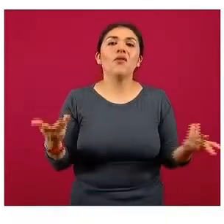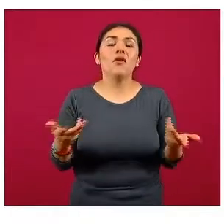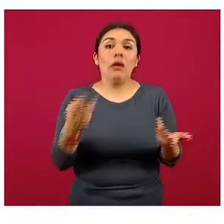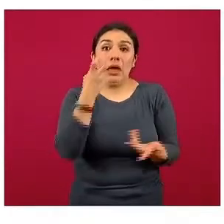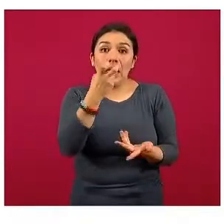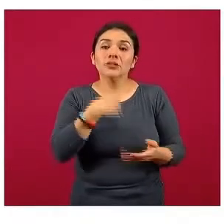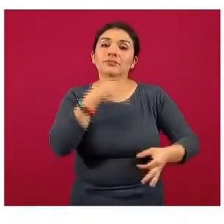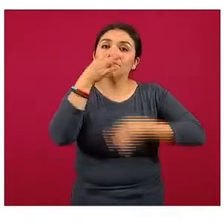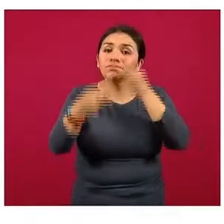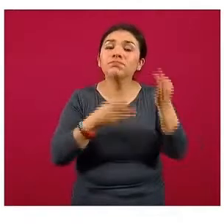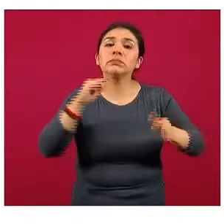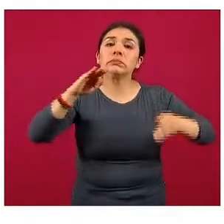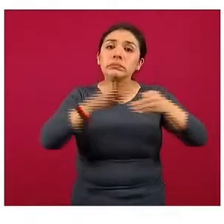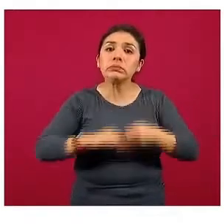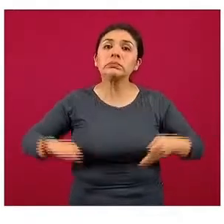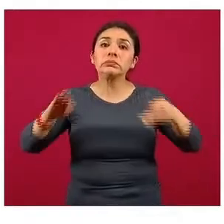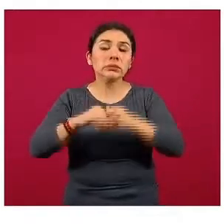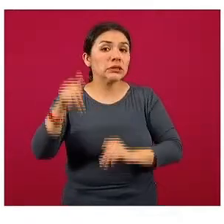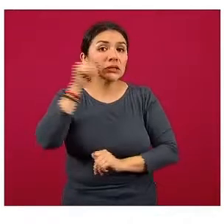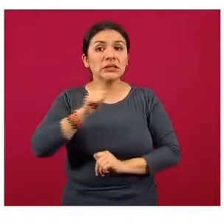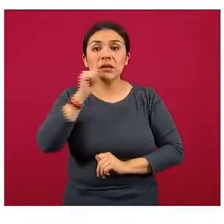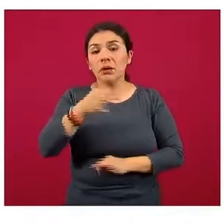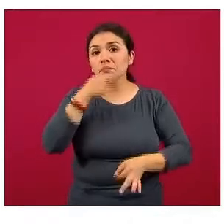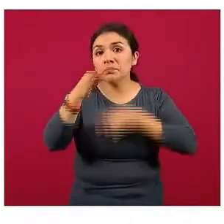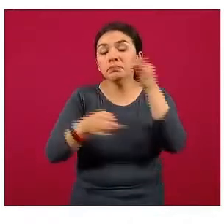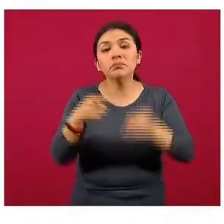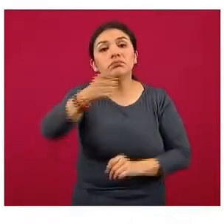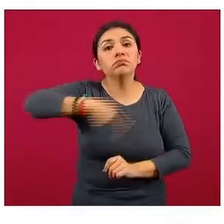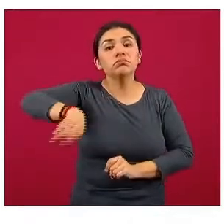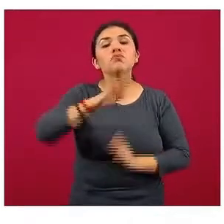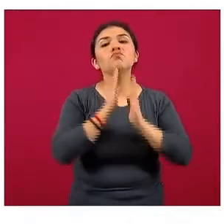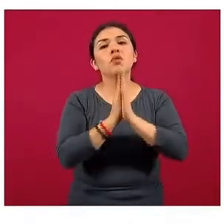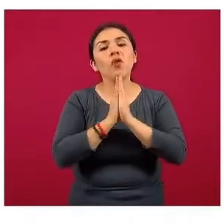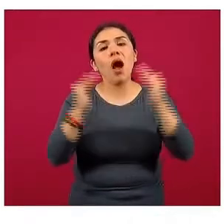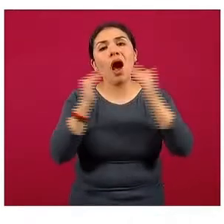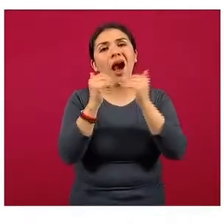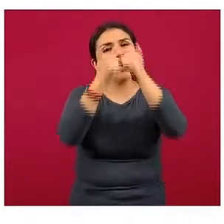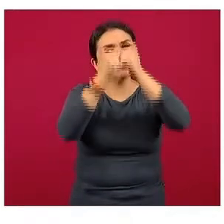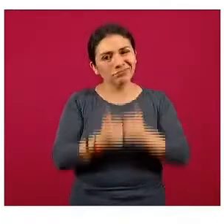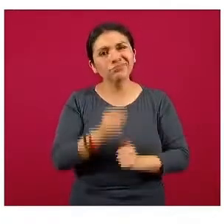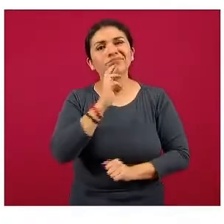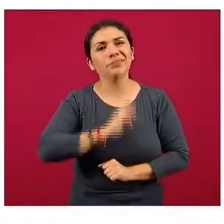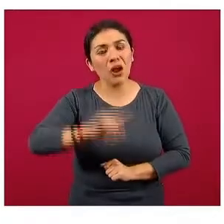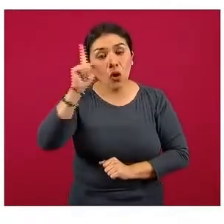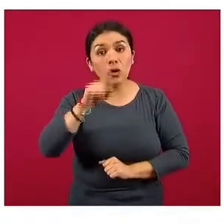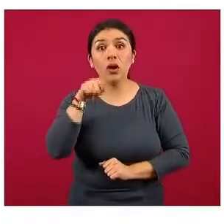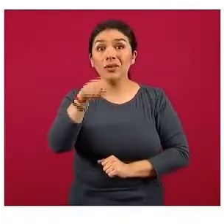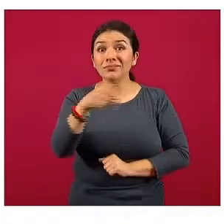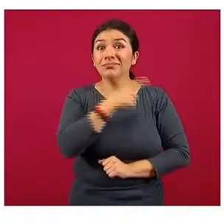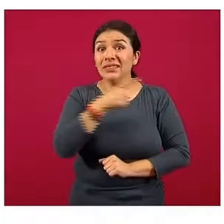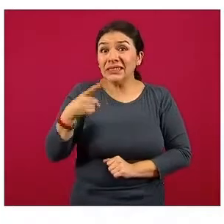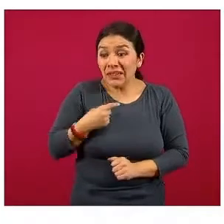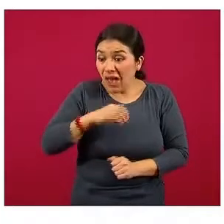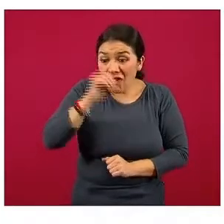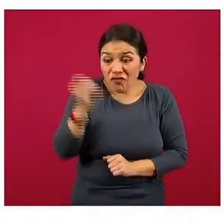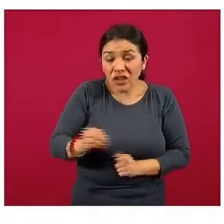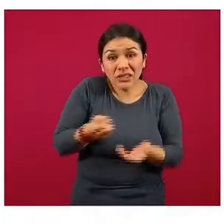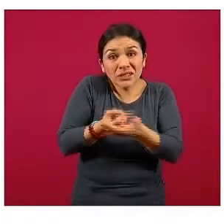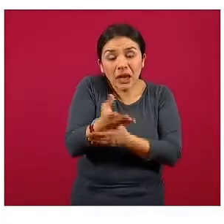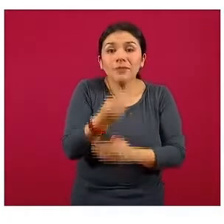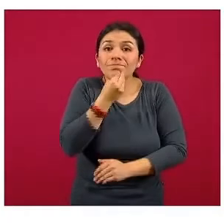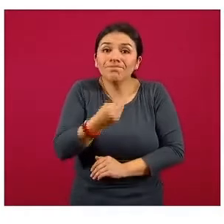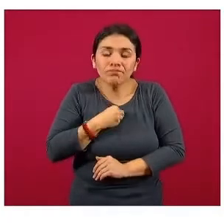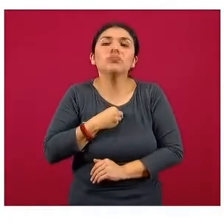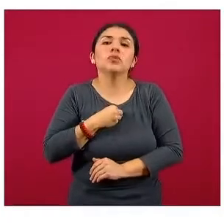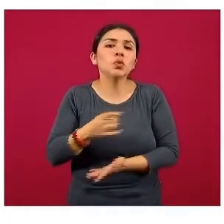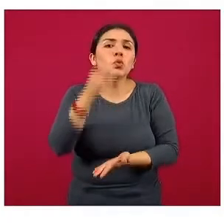ahí el llamado constante que se está realizando a la población de poder quedarse en casa y si se tiene que salir, hacerlo